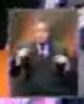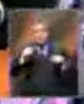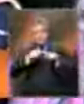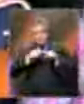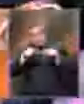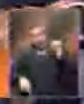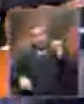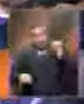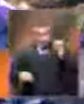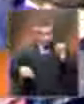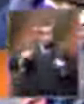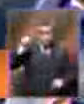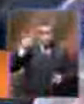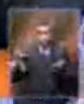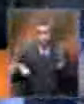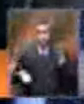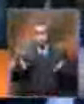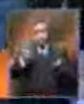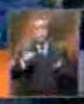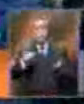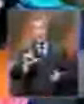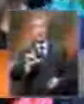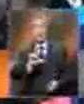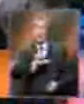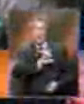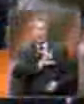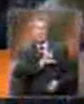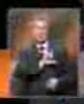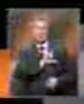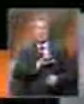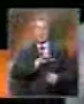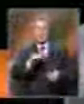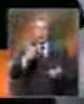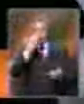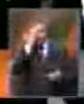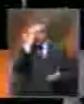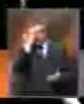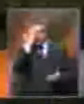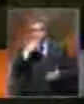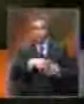misma educación pública, son los liceos emblemáticos los que más destacan.